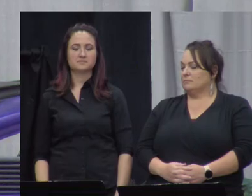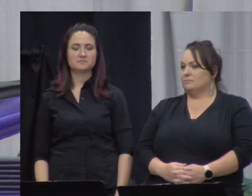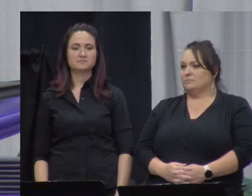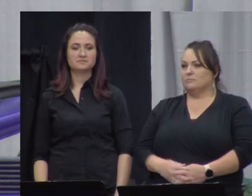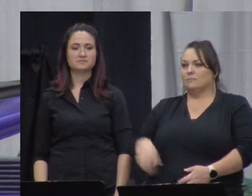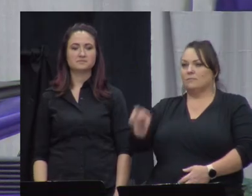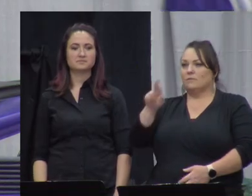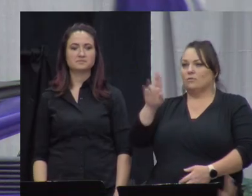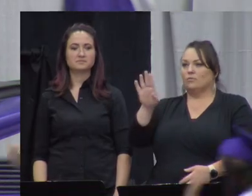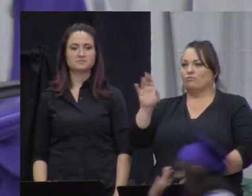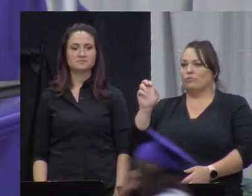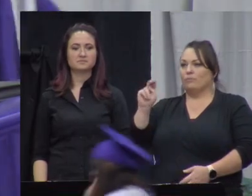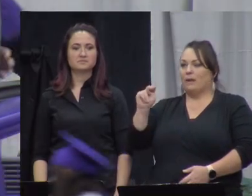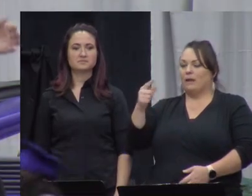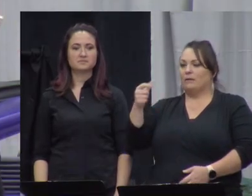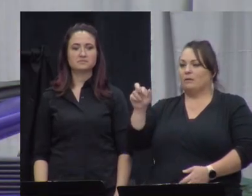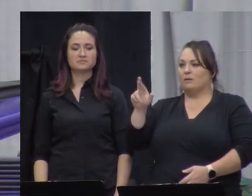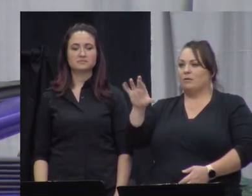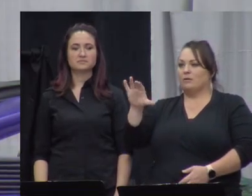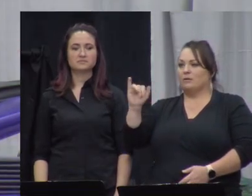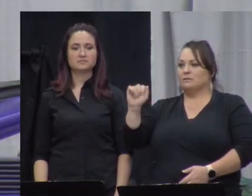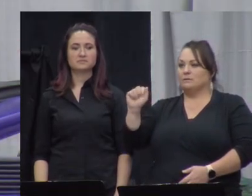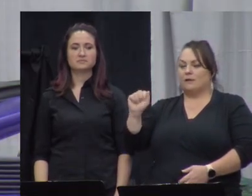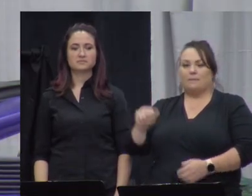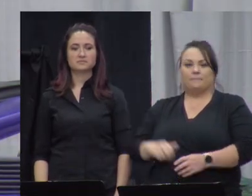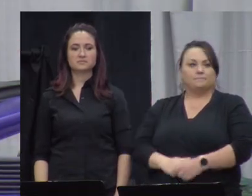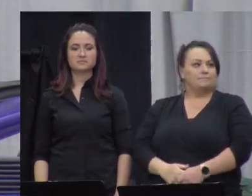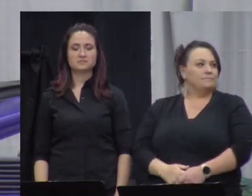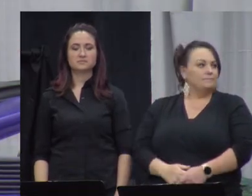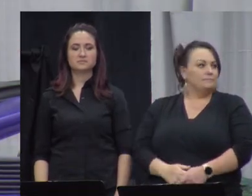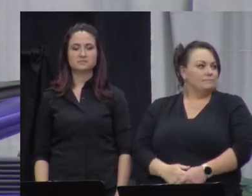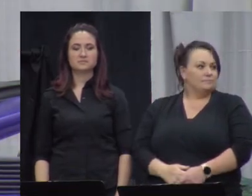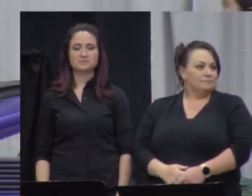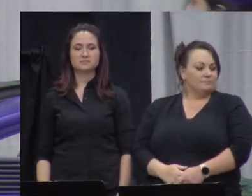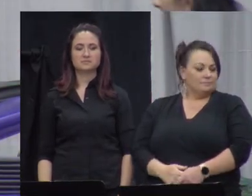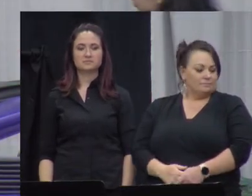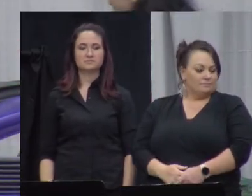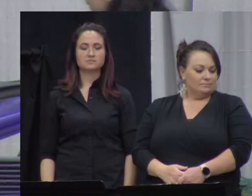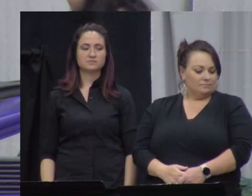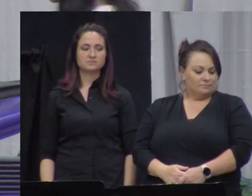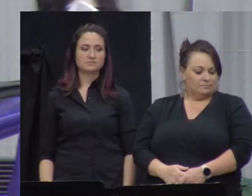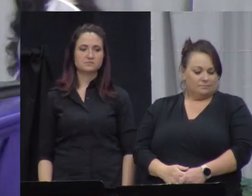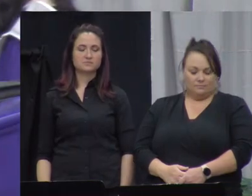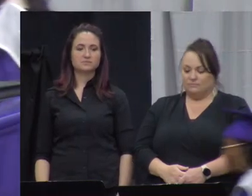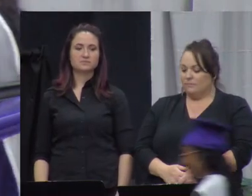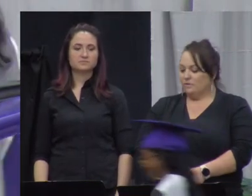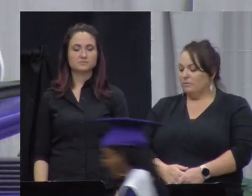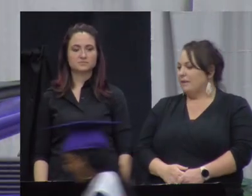Ruben Garcia.